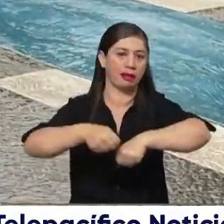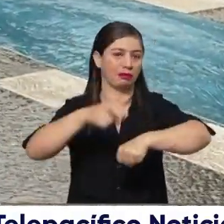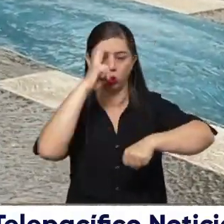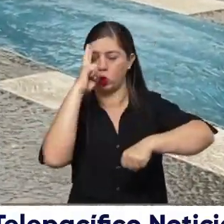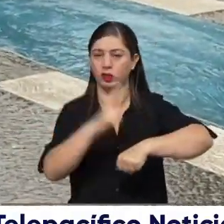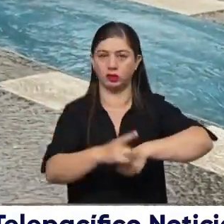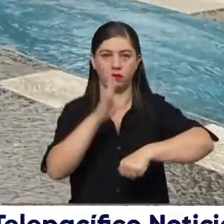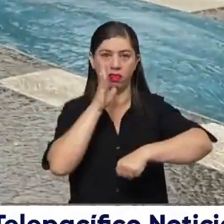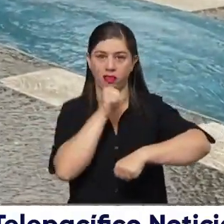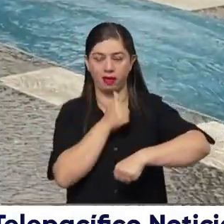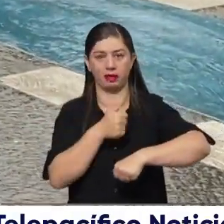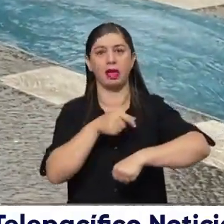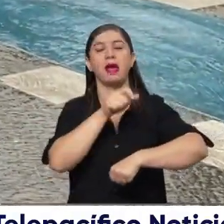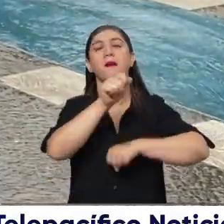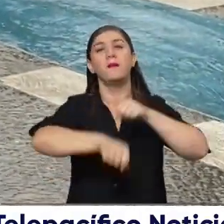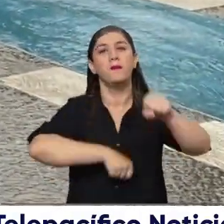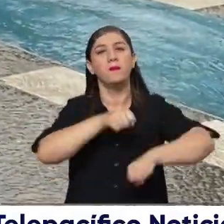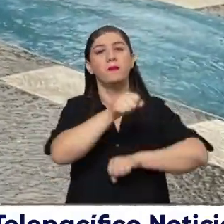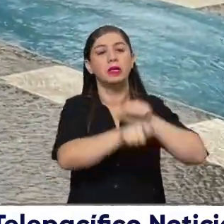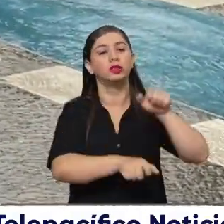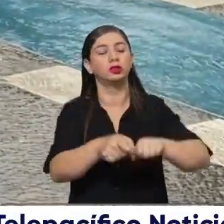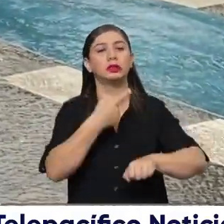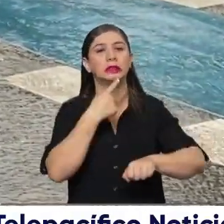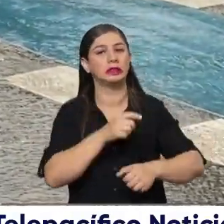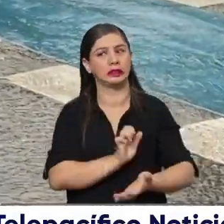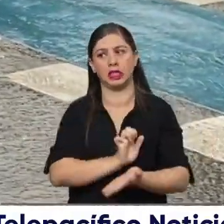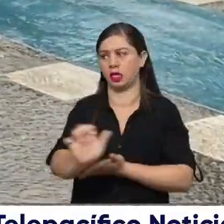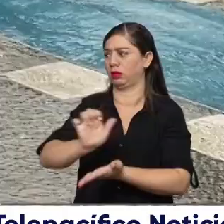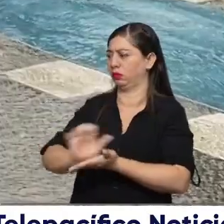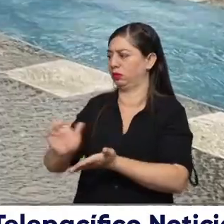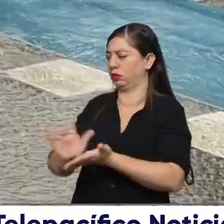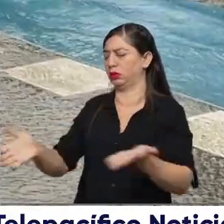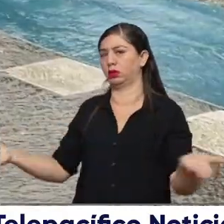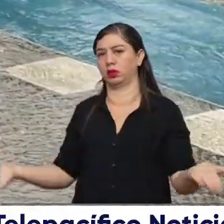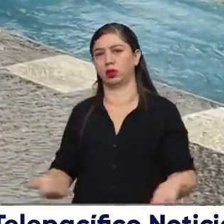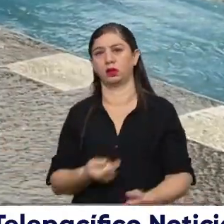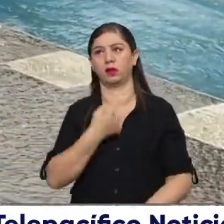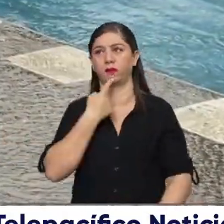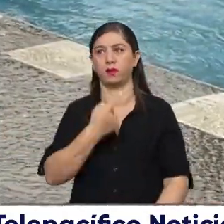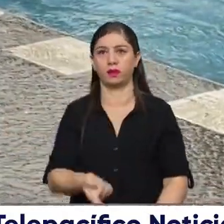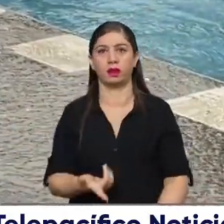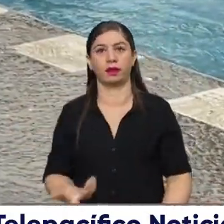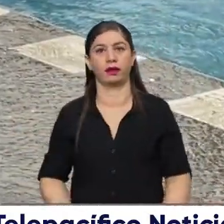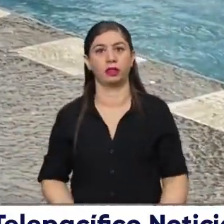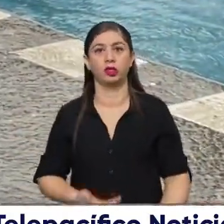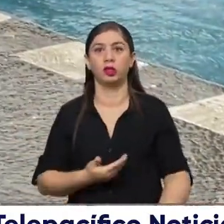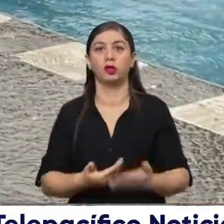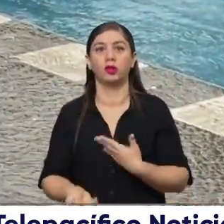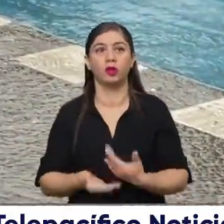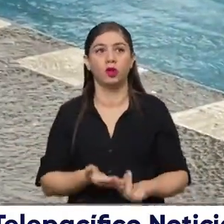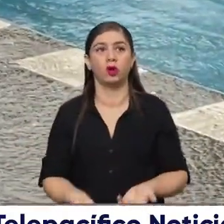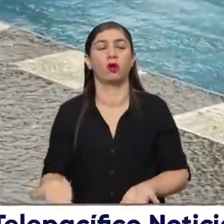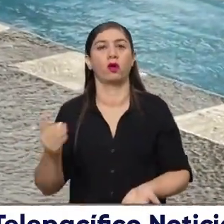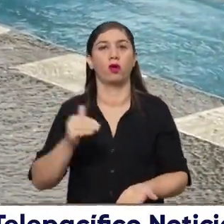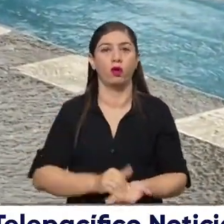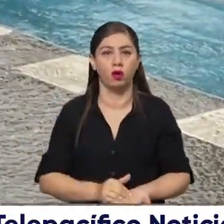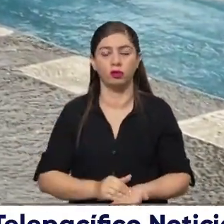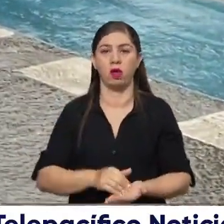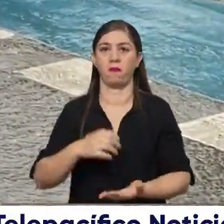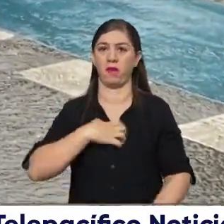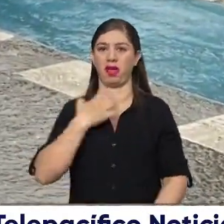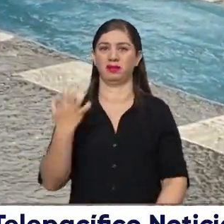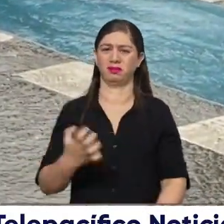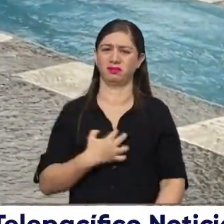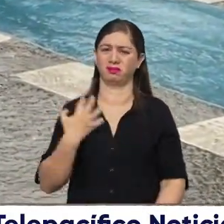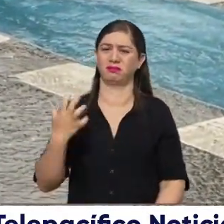los usuarios lo que nos expresan es el constante rechazo y como se lo mencionaba ahorita pues a pesar de los constantes vice plantones que